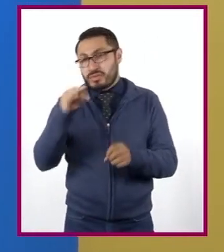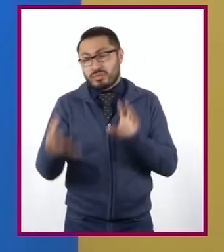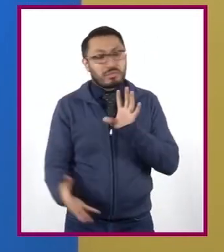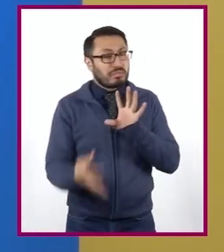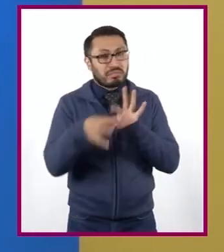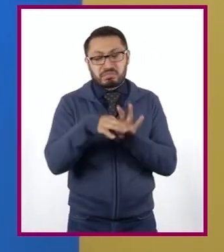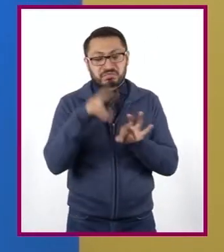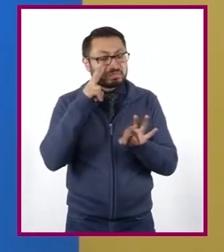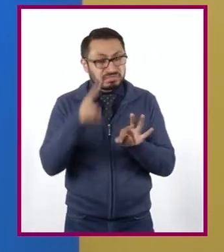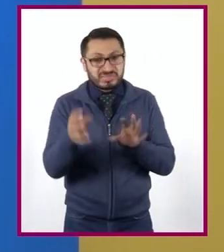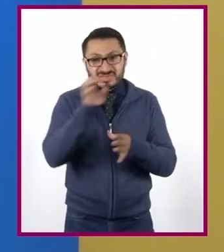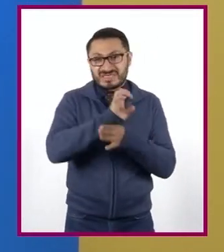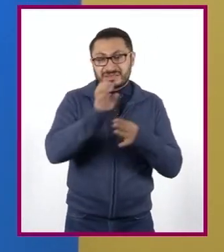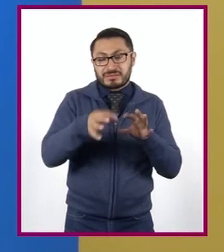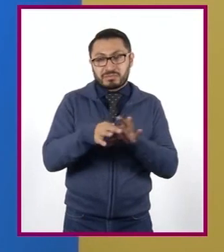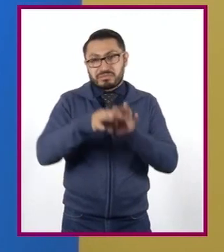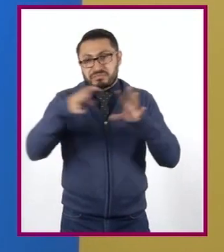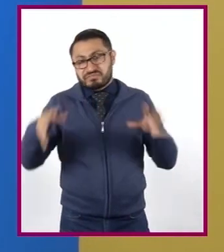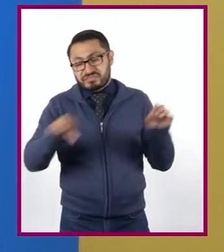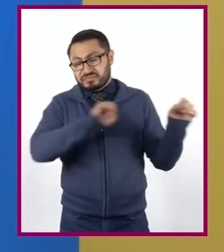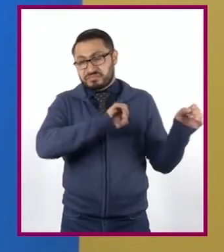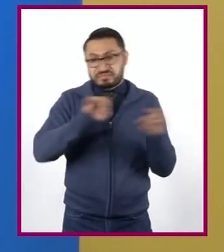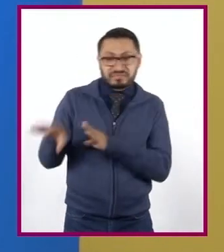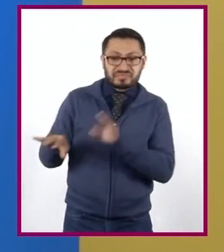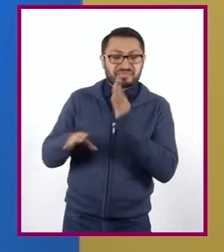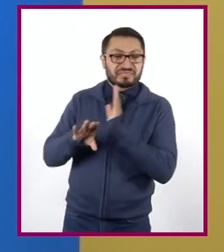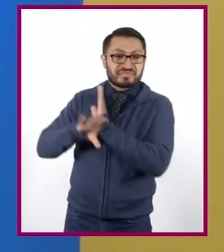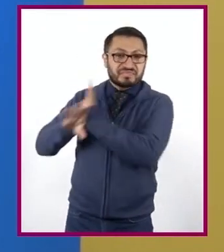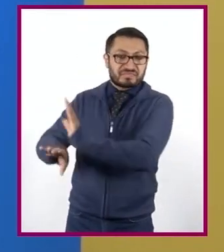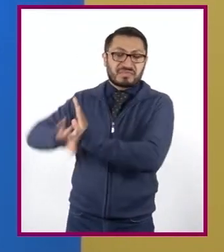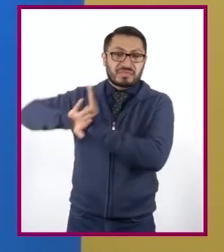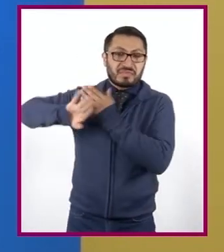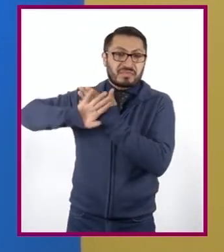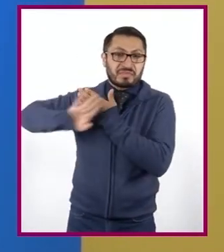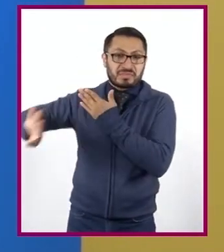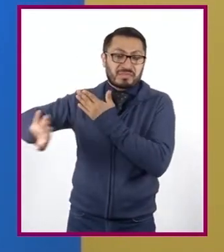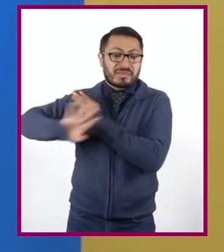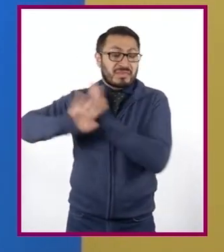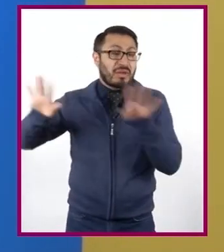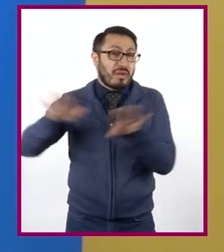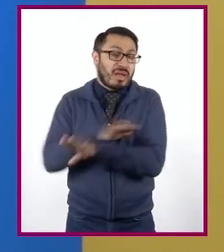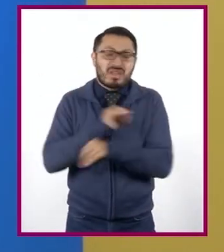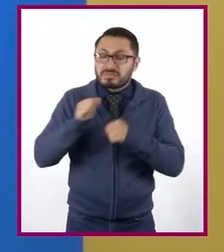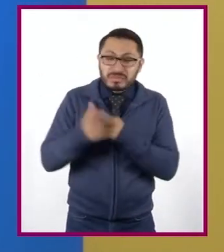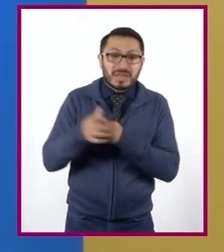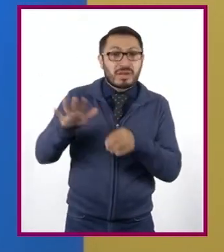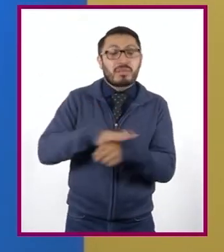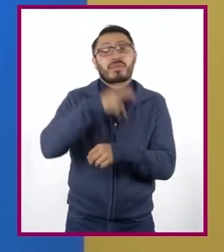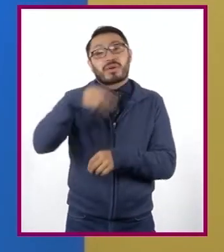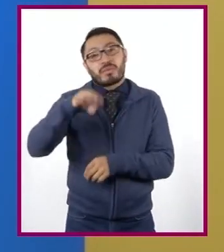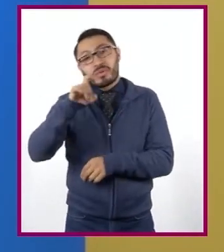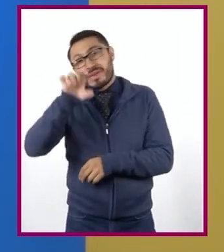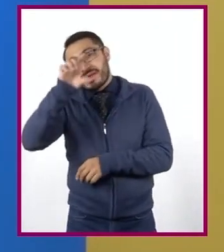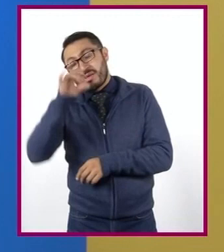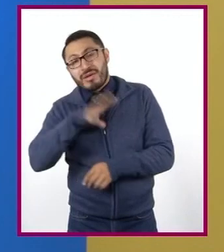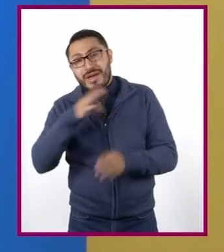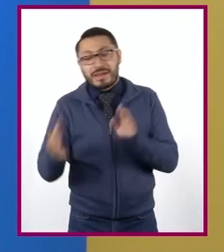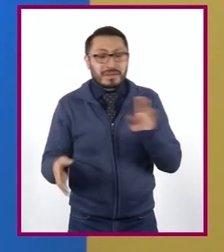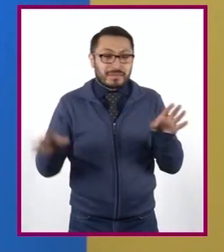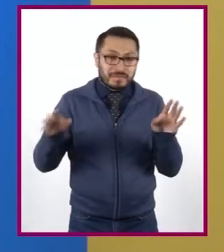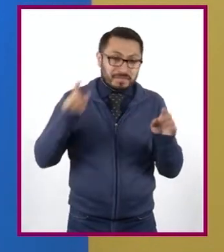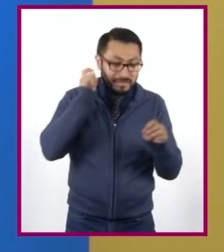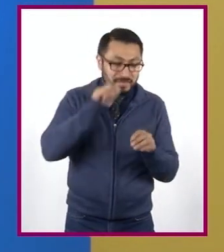observado, entonces este se desecha, rechaza o modifica. Por eso los modelos están en constante construcción y